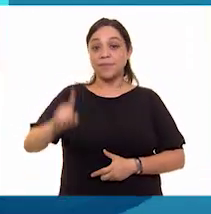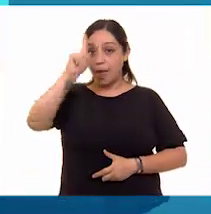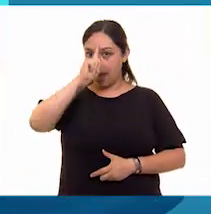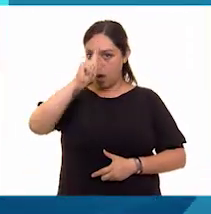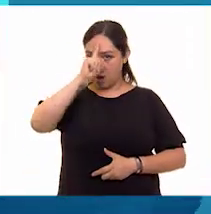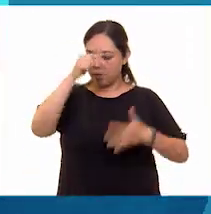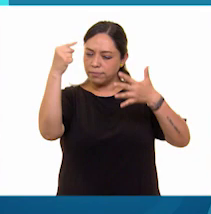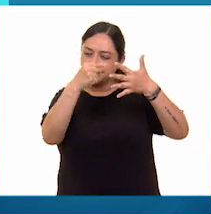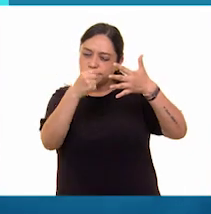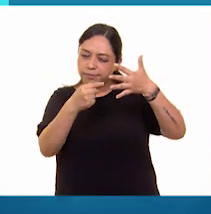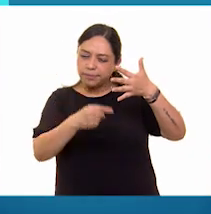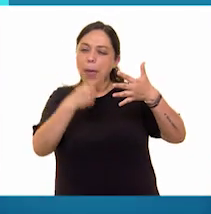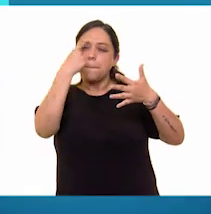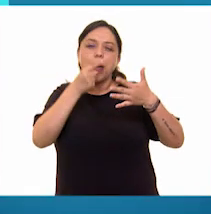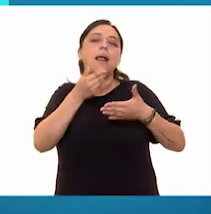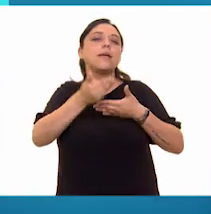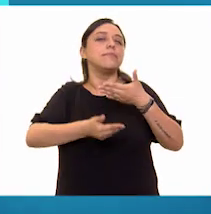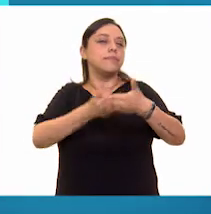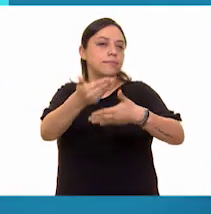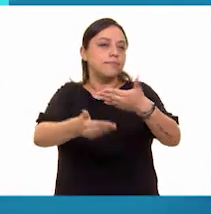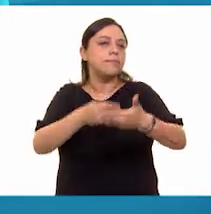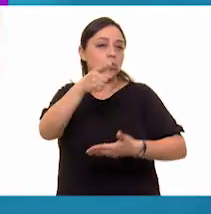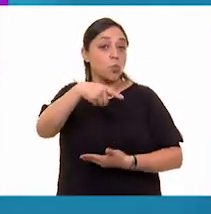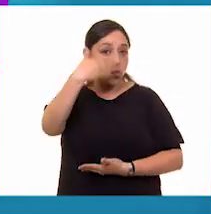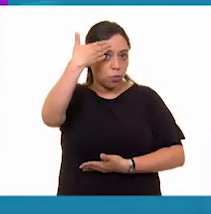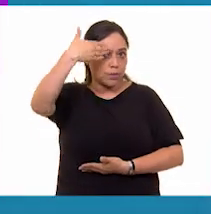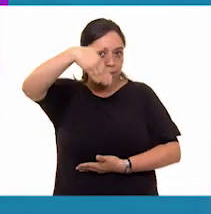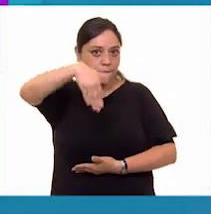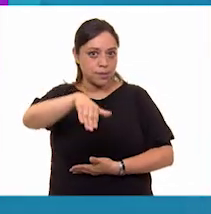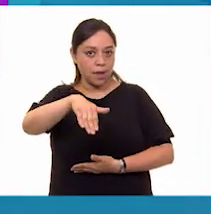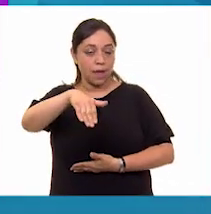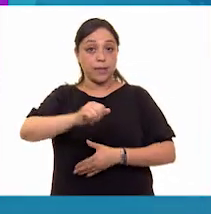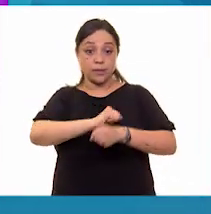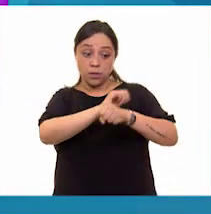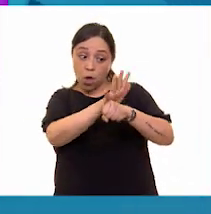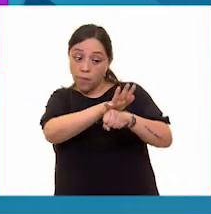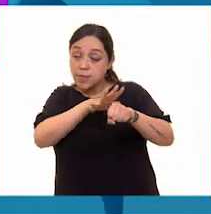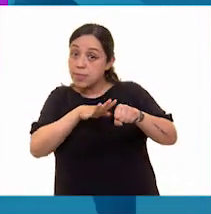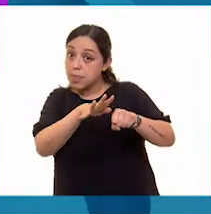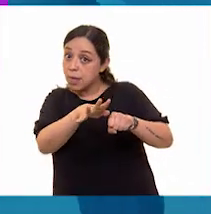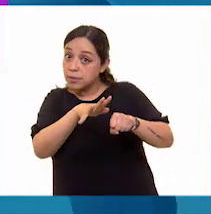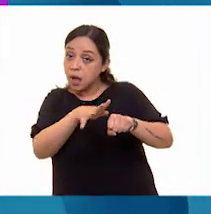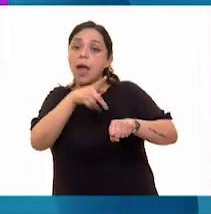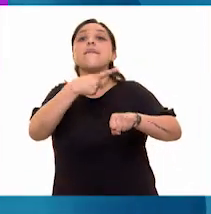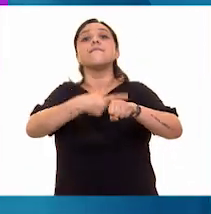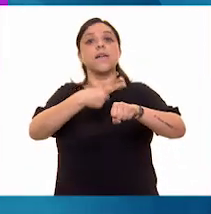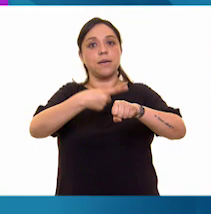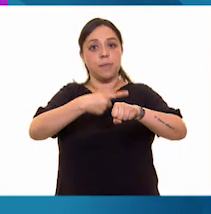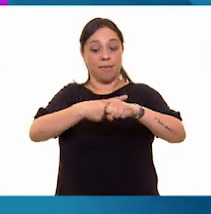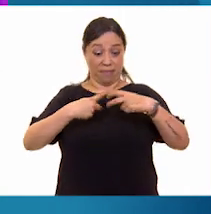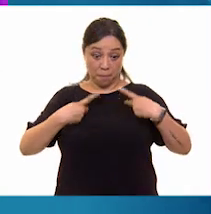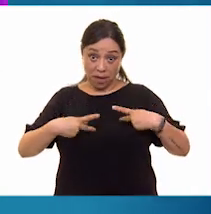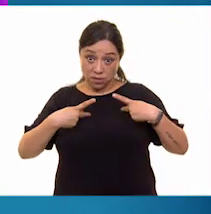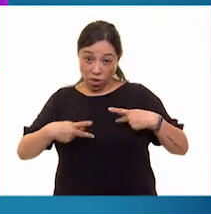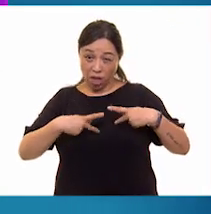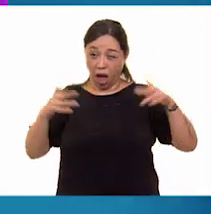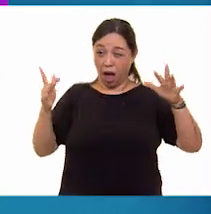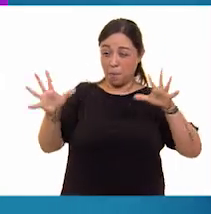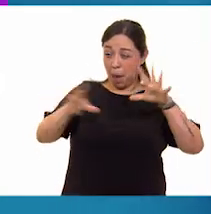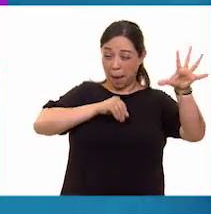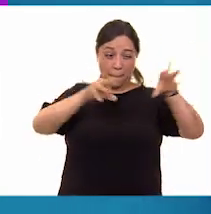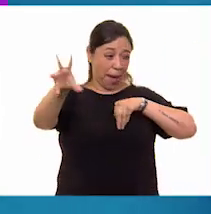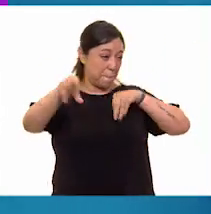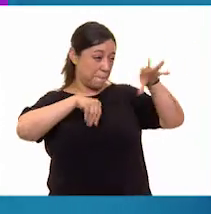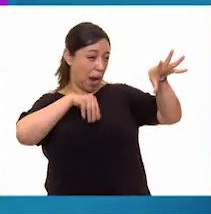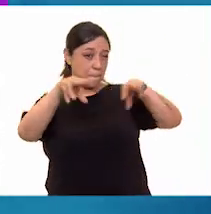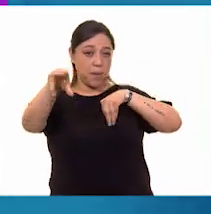Buenas prácticas para seguir adelante. Como todos sabemos, la COVID-19 es una enfermedad que se contagia muy fácilmente entre las